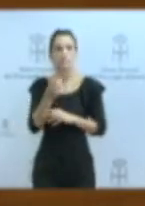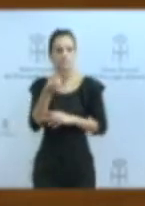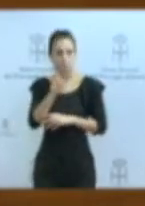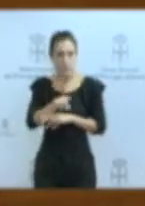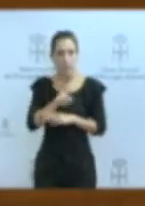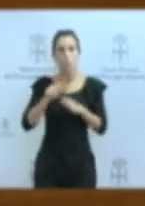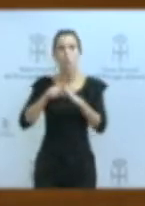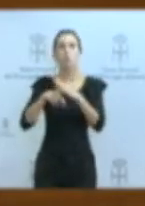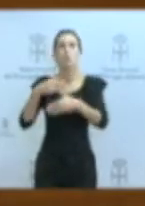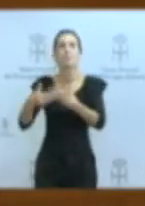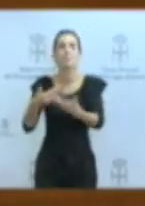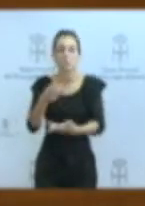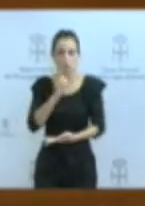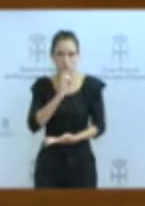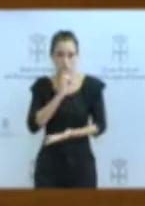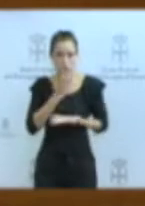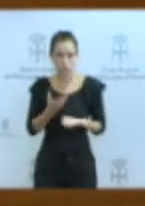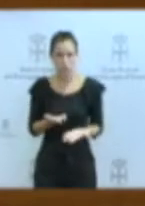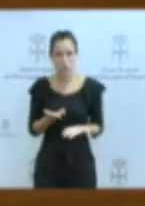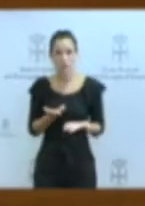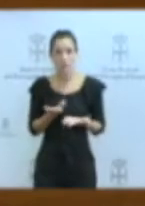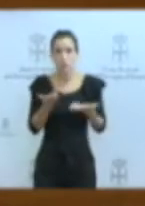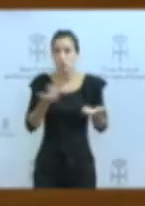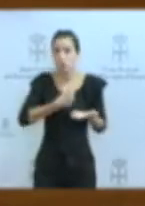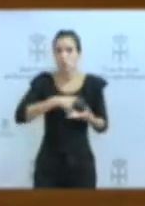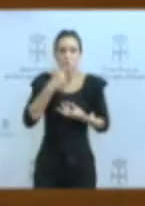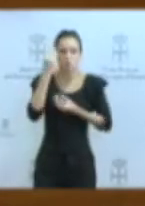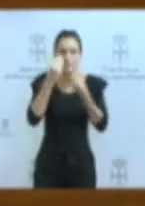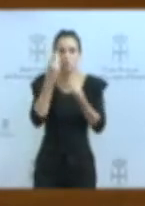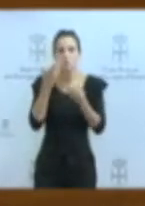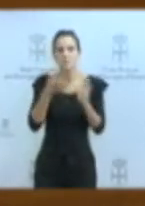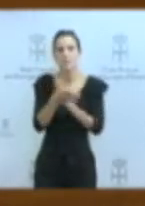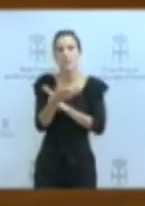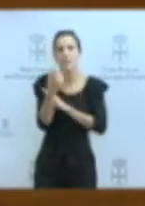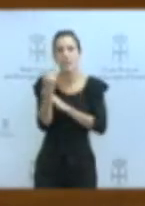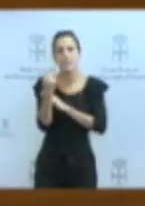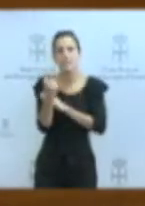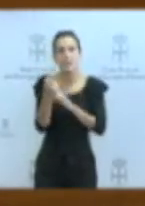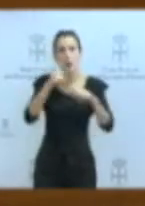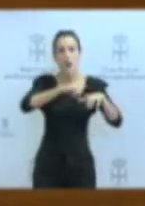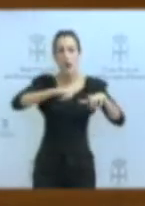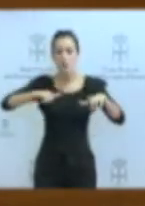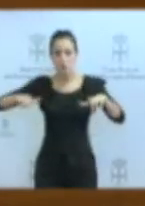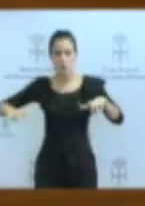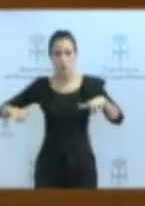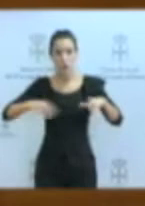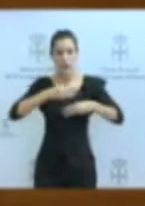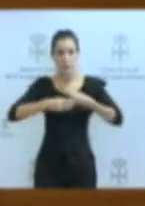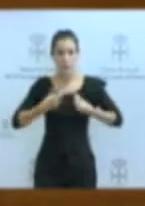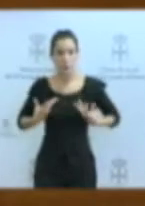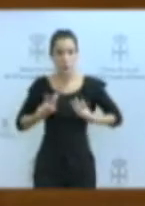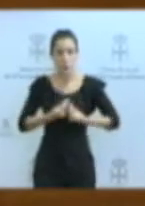digamos que sería necesario habilitar con los distintos aeropuertos para la formalización de una línea, caso de que